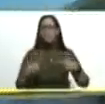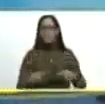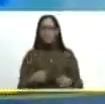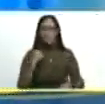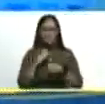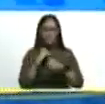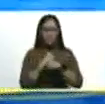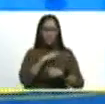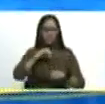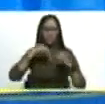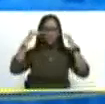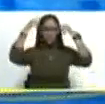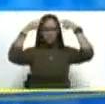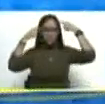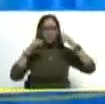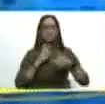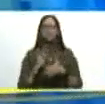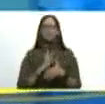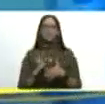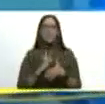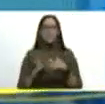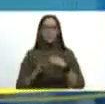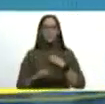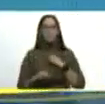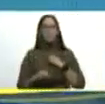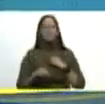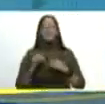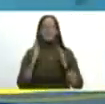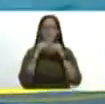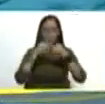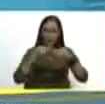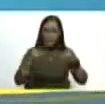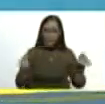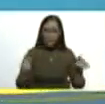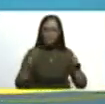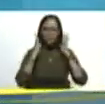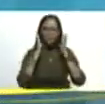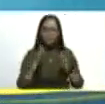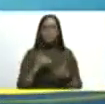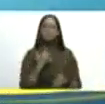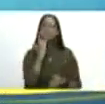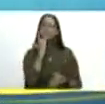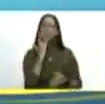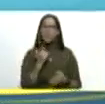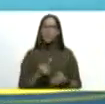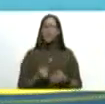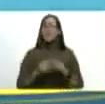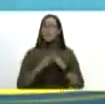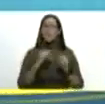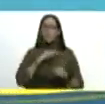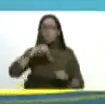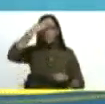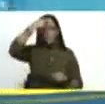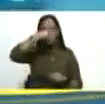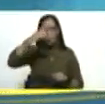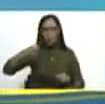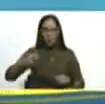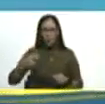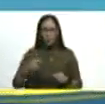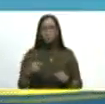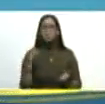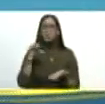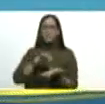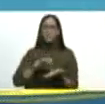Hugo Chávez, estén en funcionamiento, estén abiertos, prestando una atención digna, de calidad para todo nuestro pueblo. Efectivamente, en este